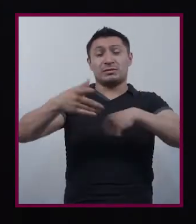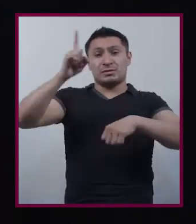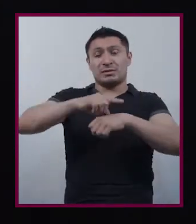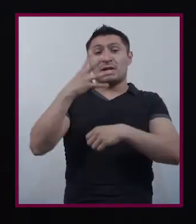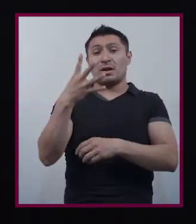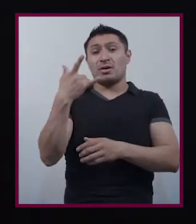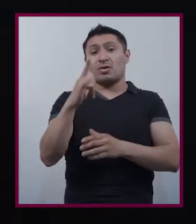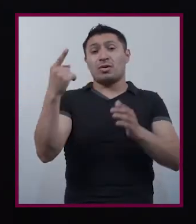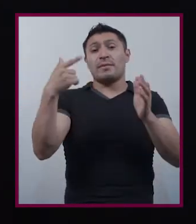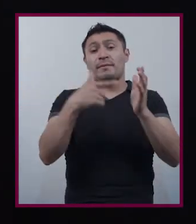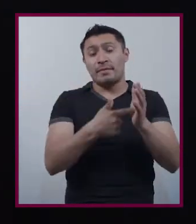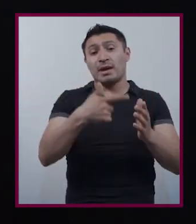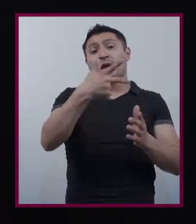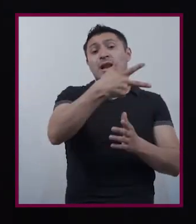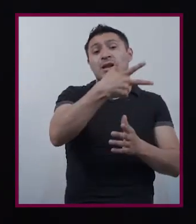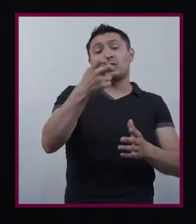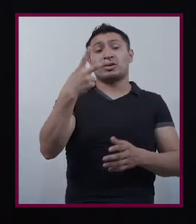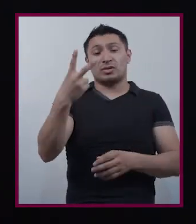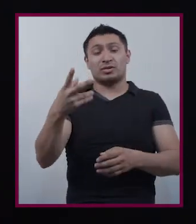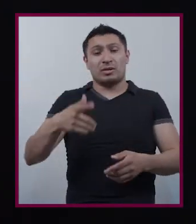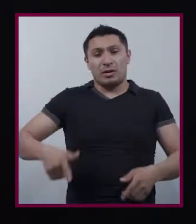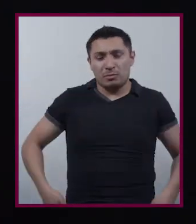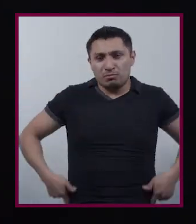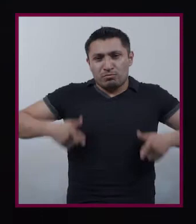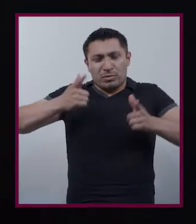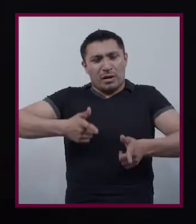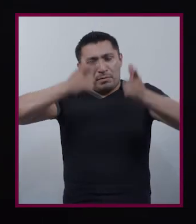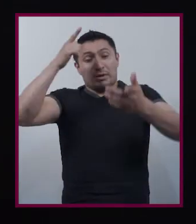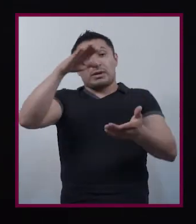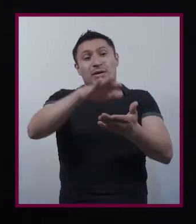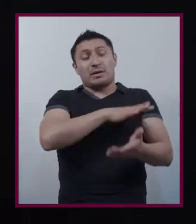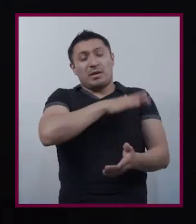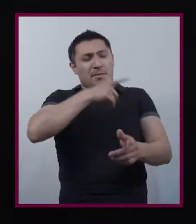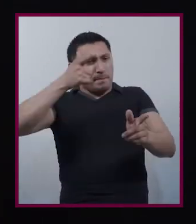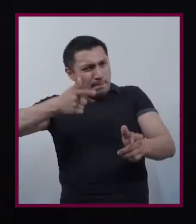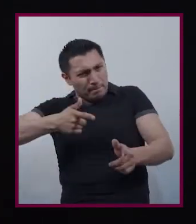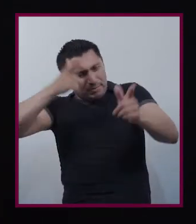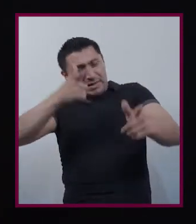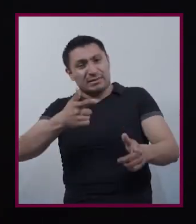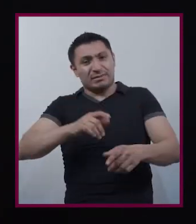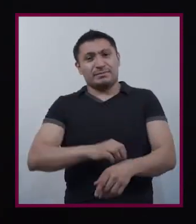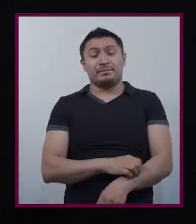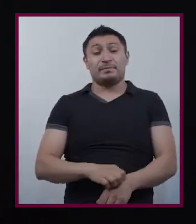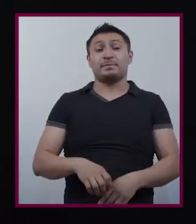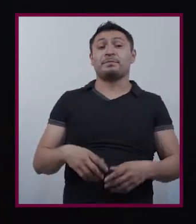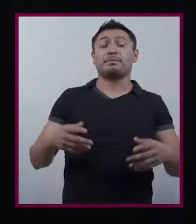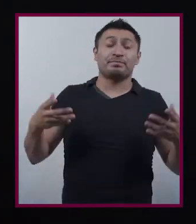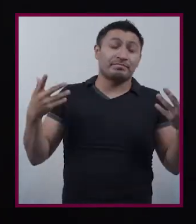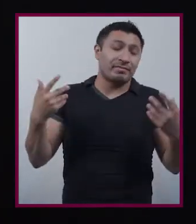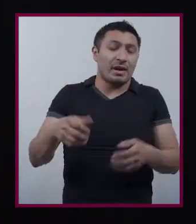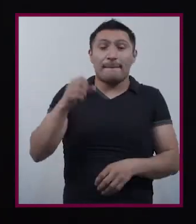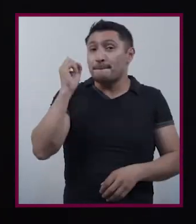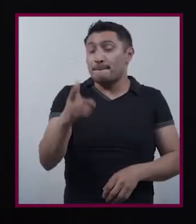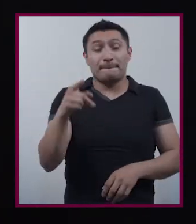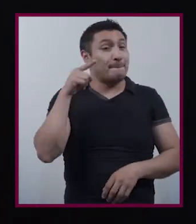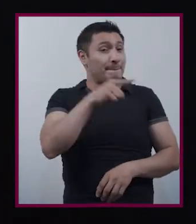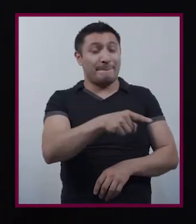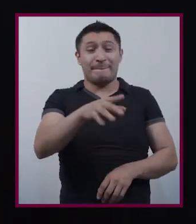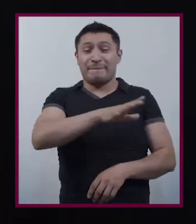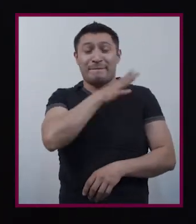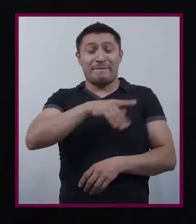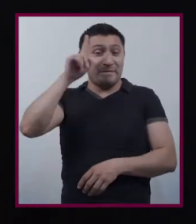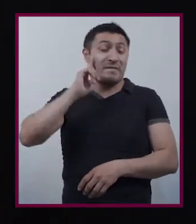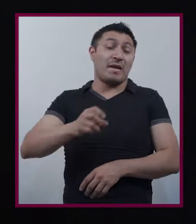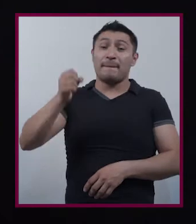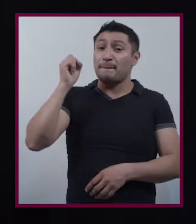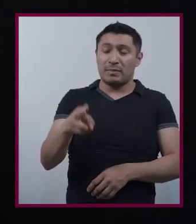julio de 1802, empuñó su pistola, apuntó a su esposa y le disparó. Por fortuna de la Güera Rodríguez,